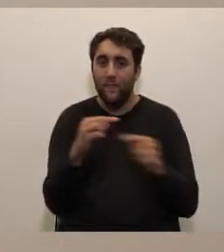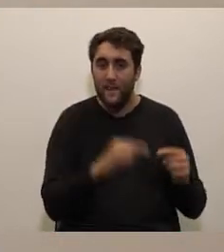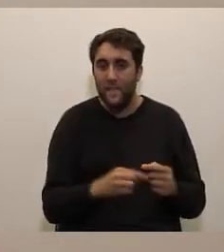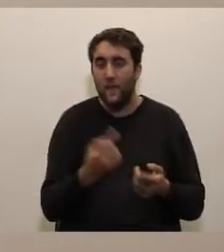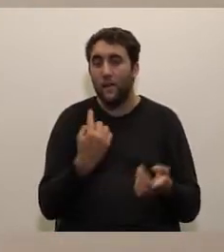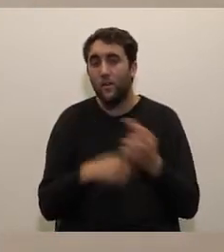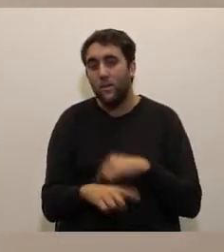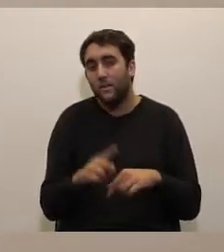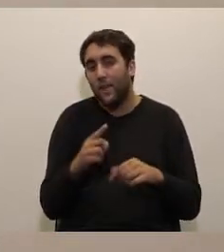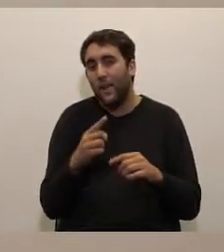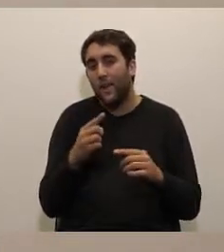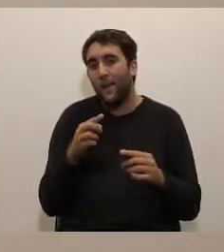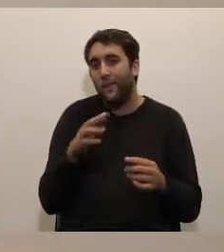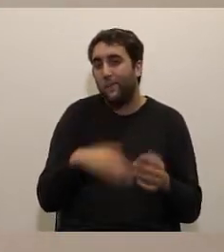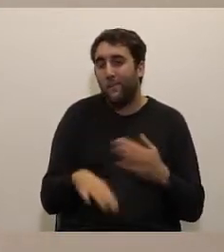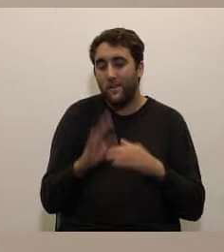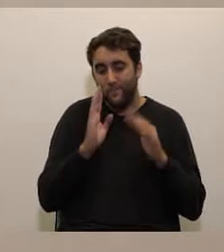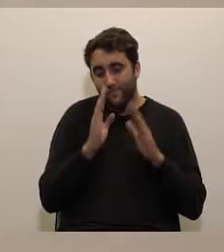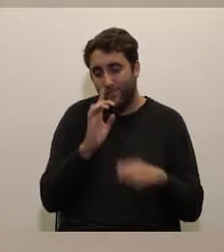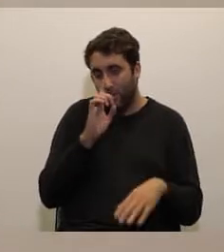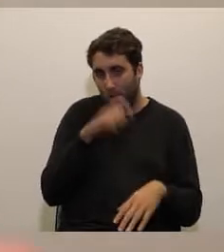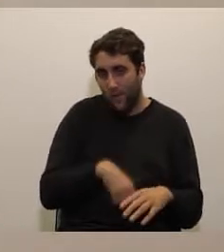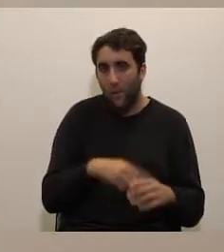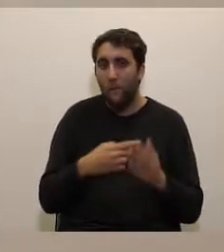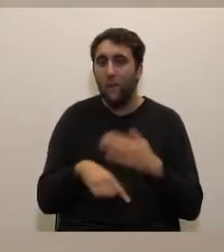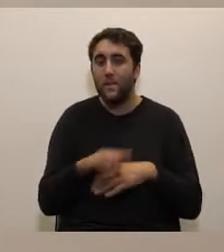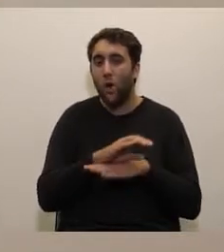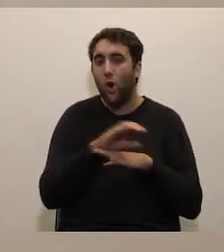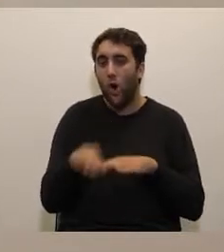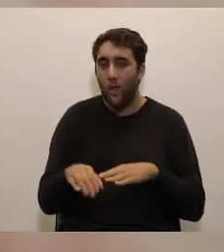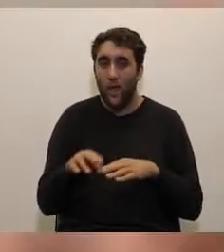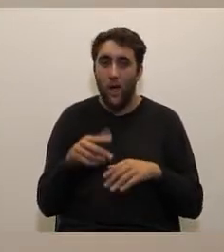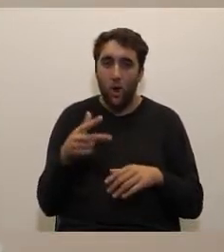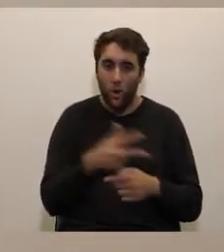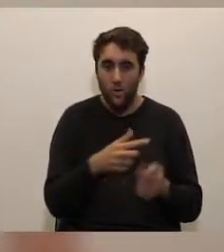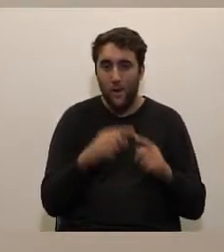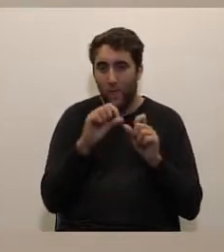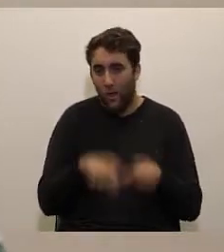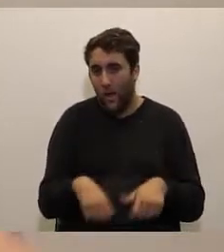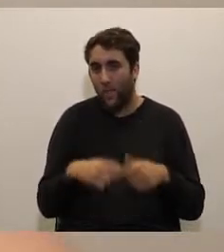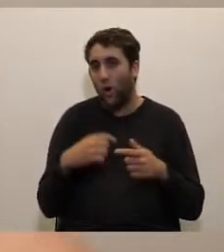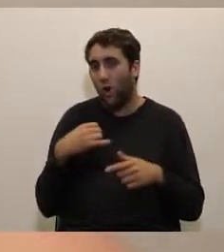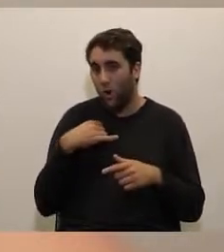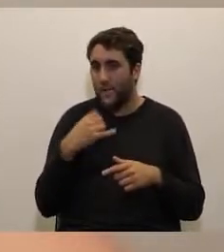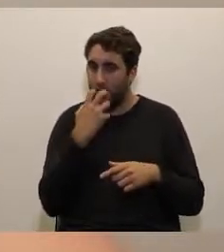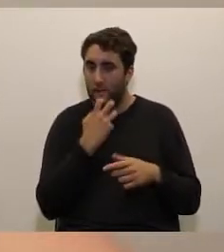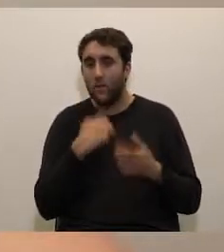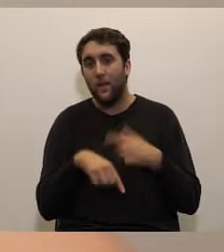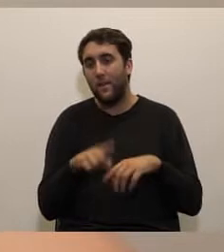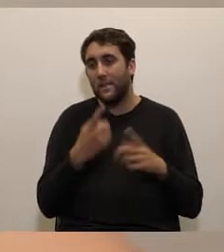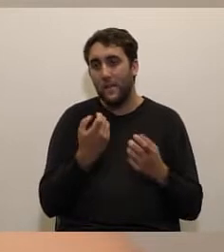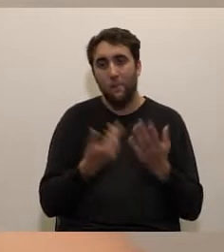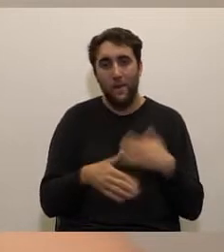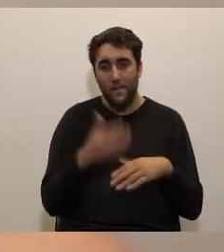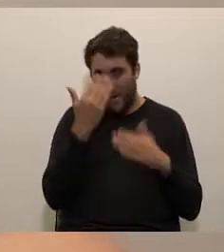muy de la capital, es muy de la costa, y bueno, para eso se necesita también abrir y conocer más por